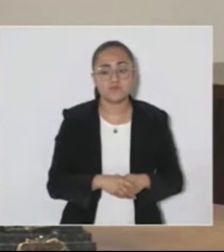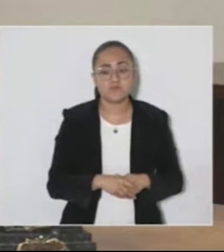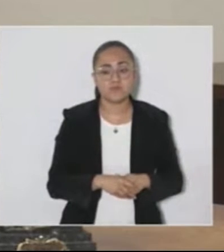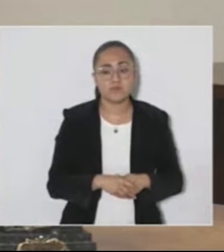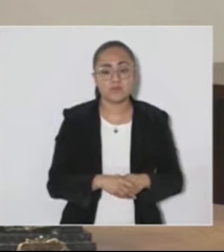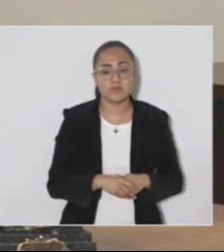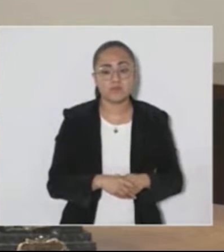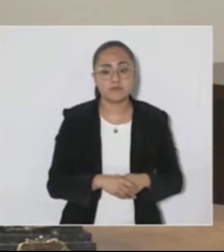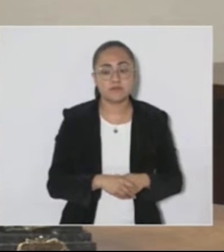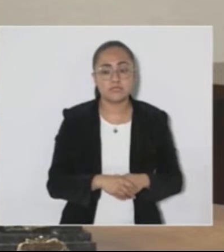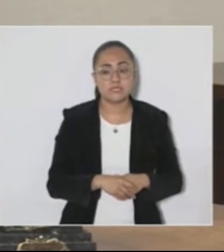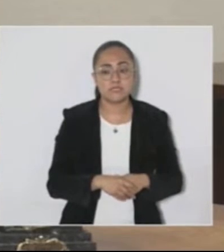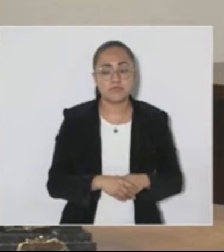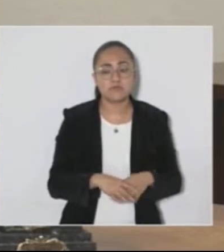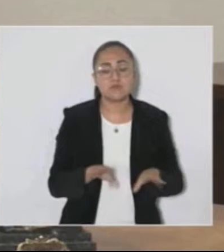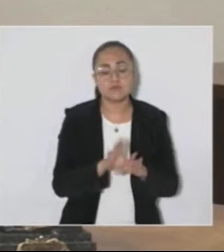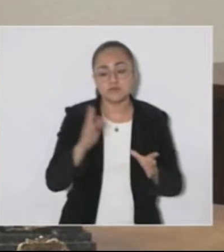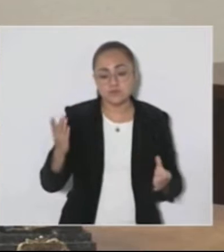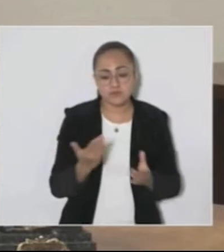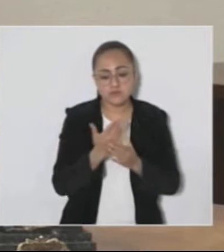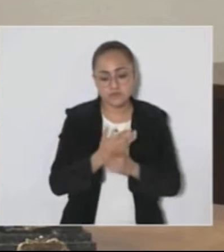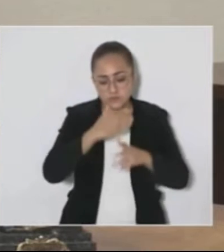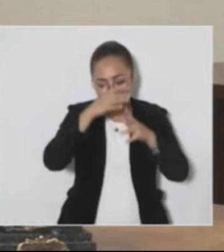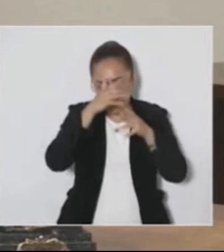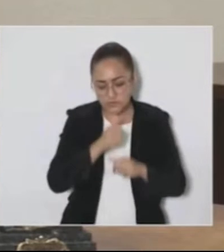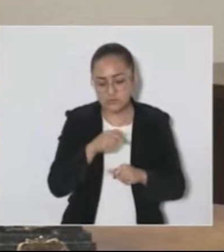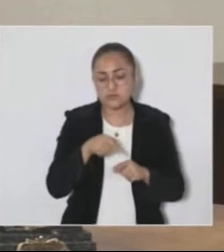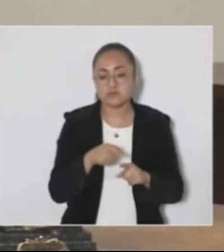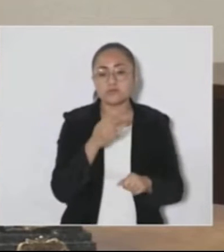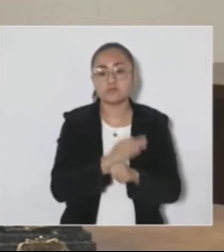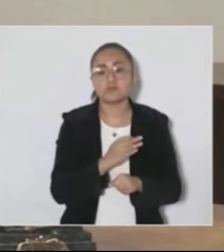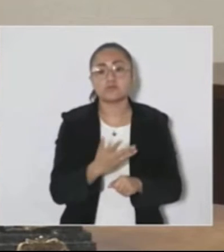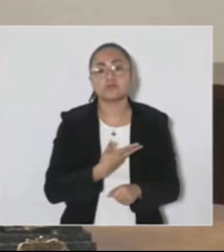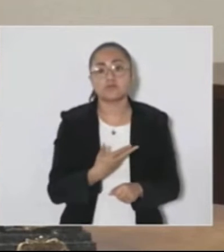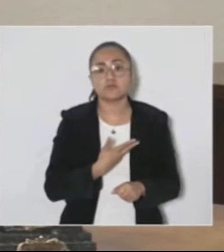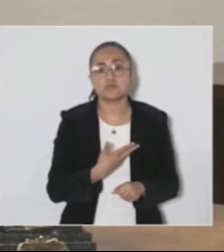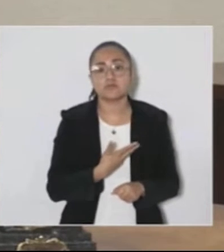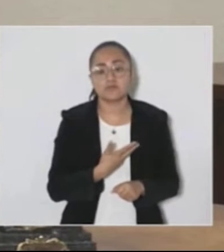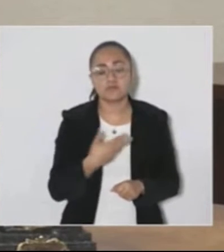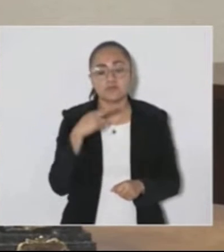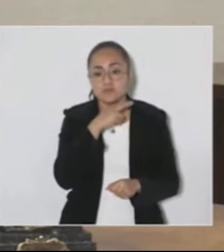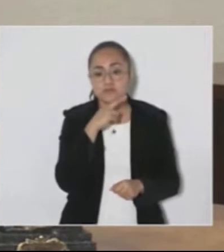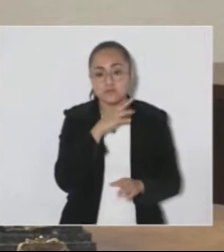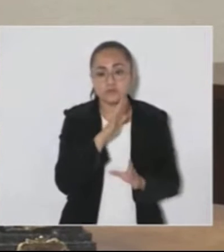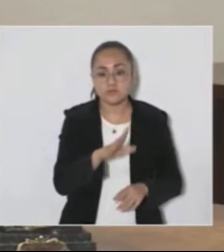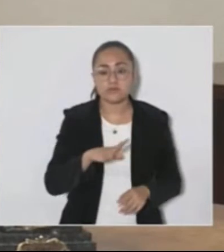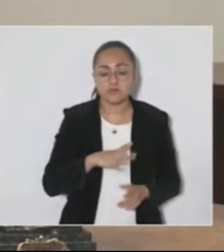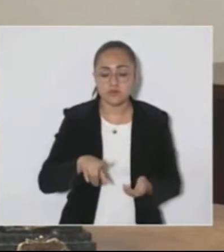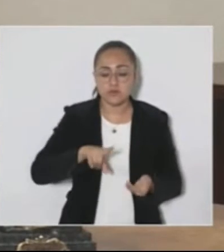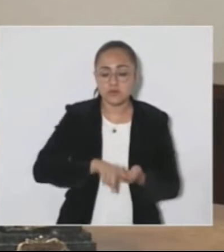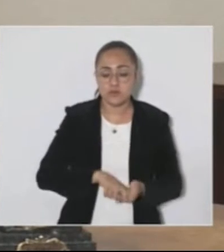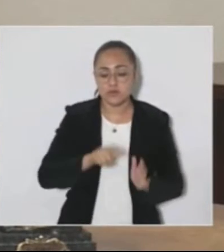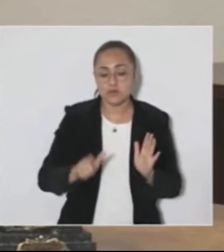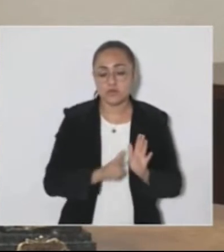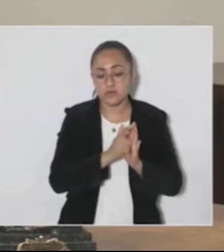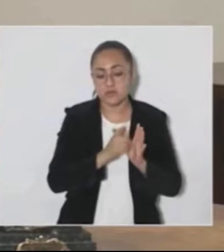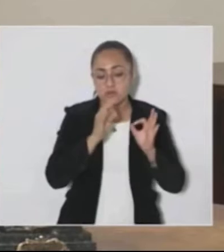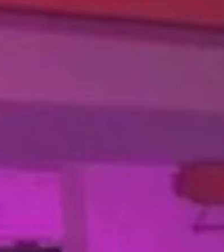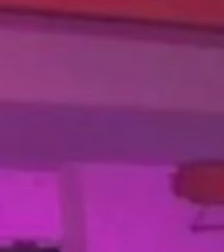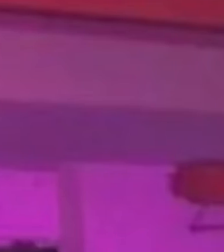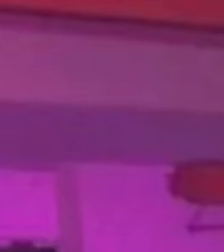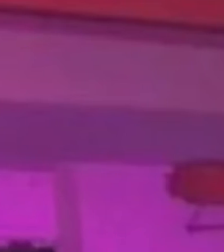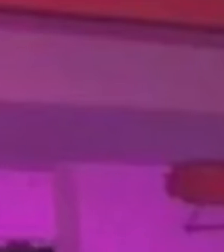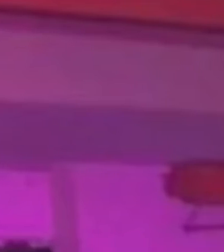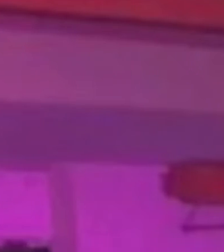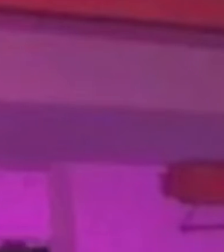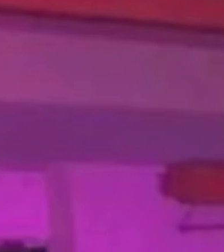en el expediente la carpeta que en la que se está actuando pronto habrá mandamientos legales en contra de todos